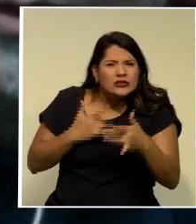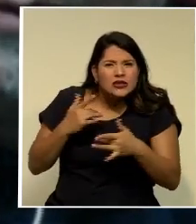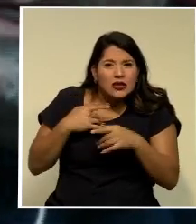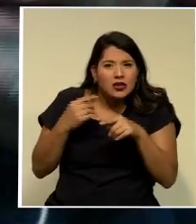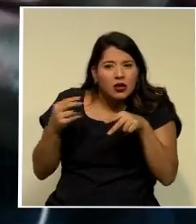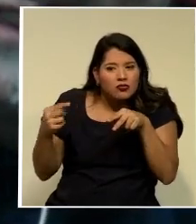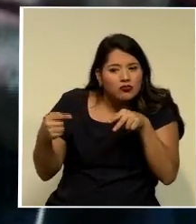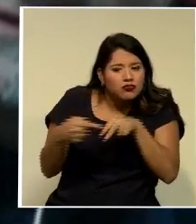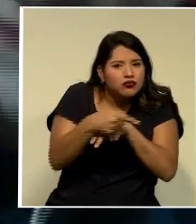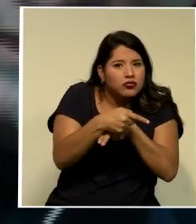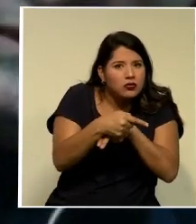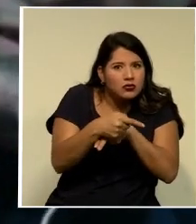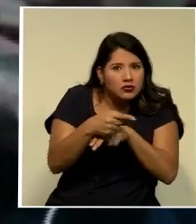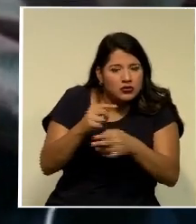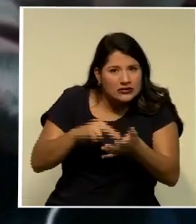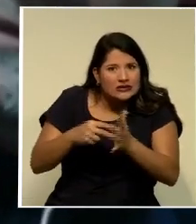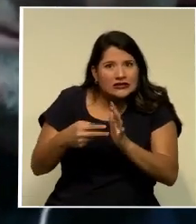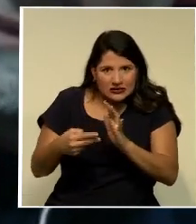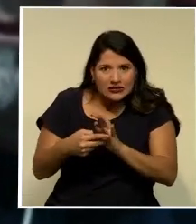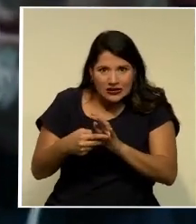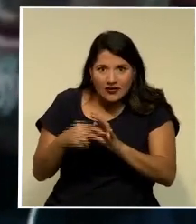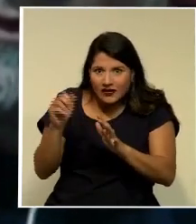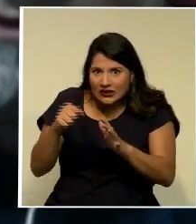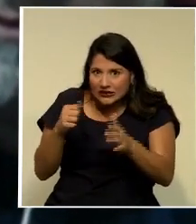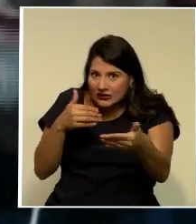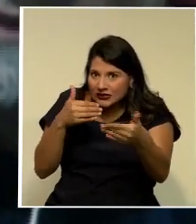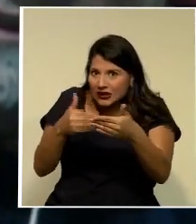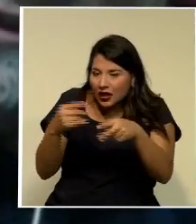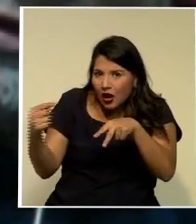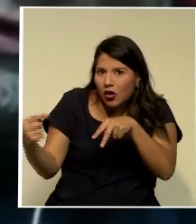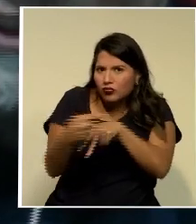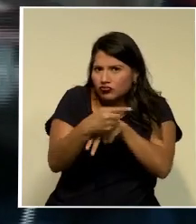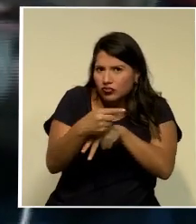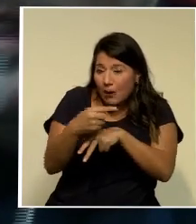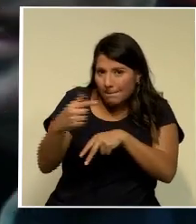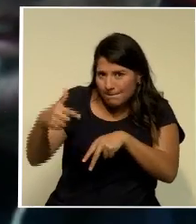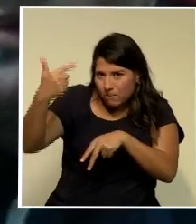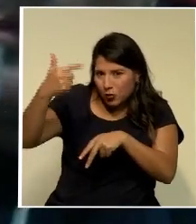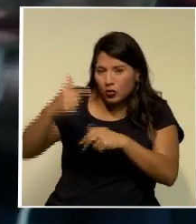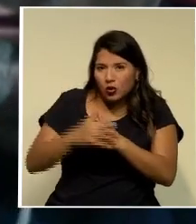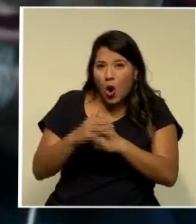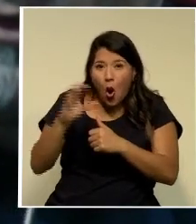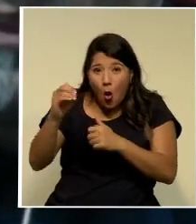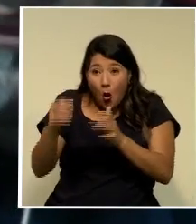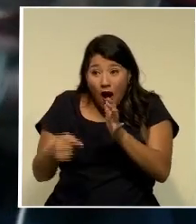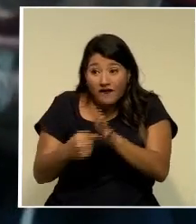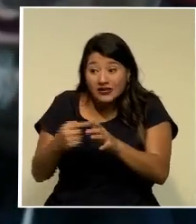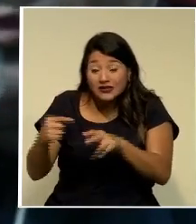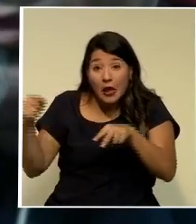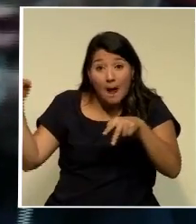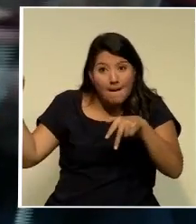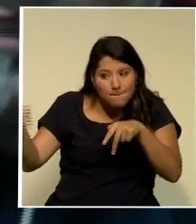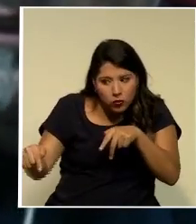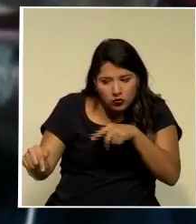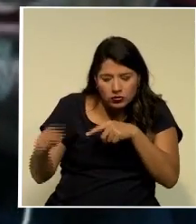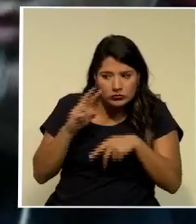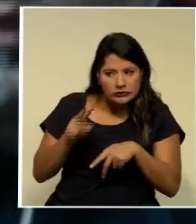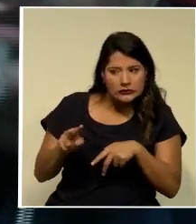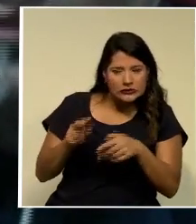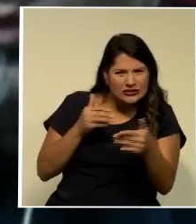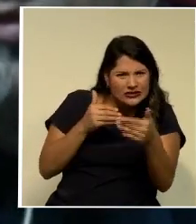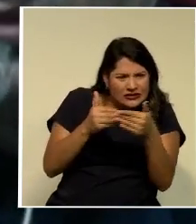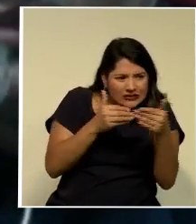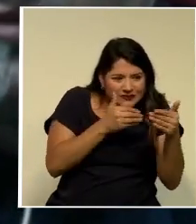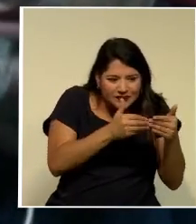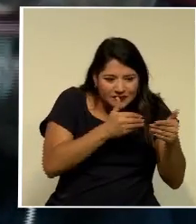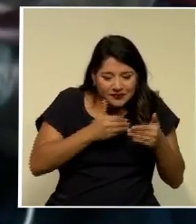pasando como lagartijas, es desde que te están pasando entre medio de los pies o de que te pegan en el cemento, pero generalmente uno no ve, cuesta